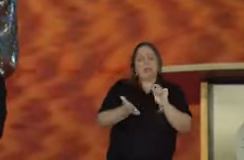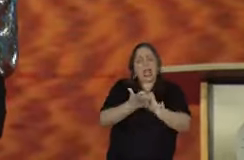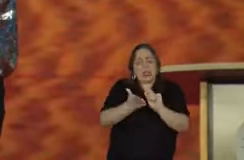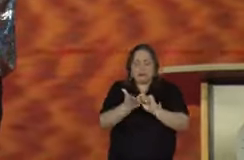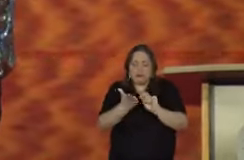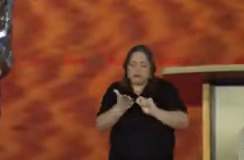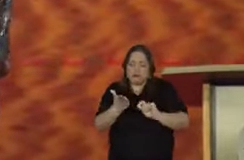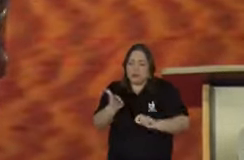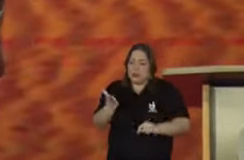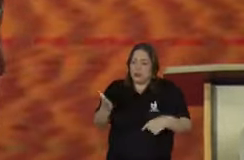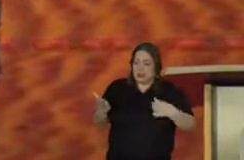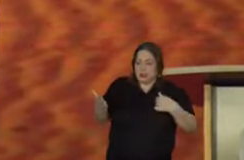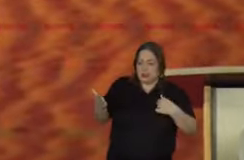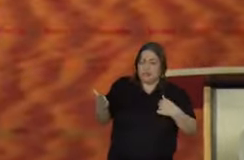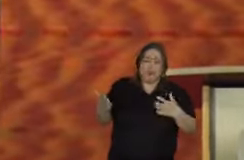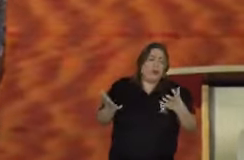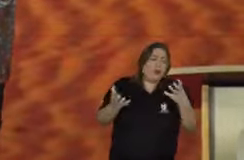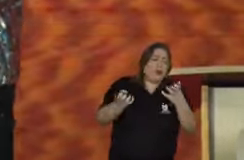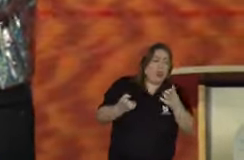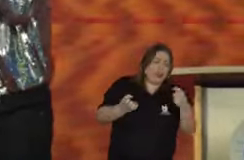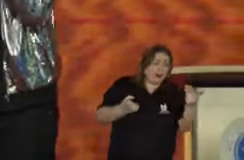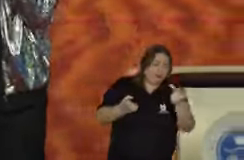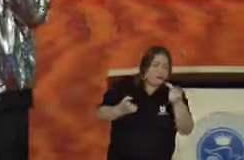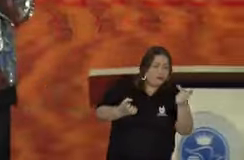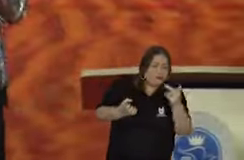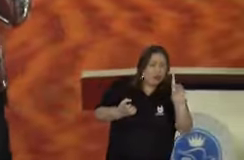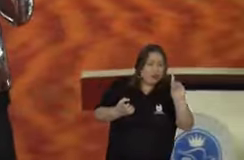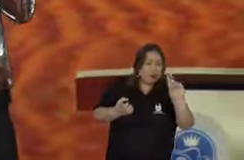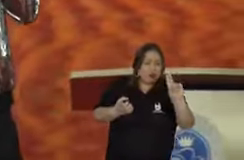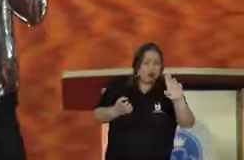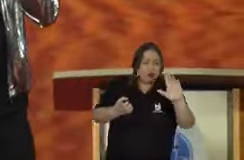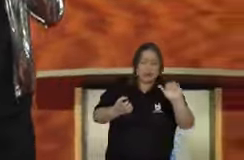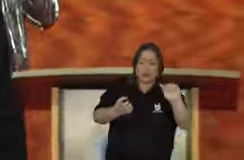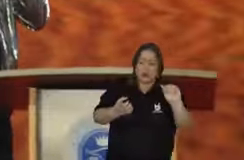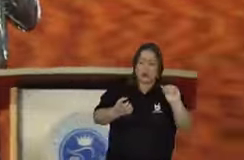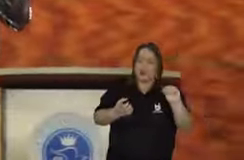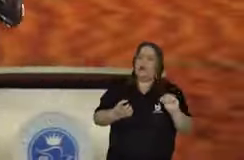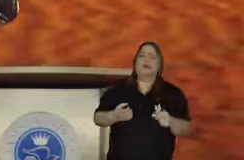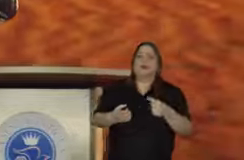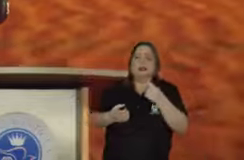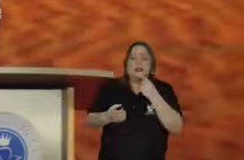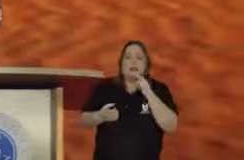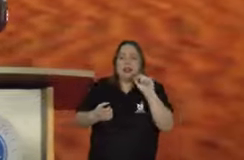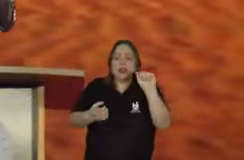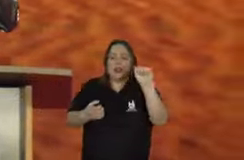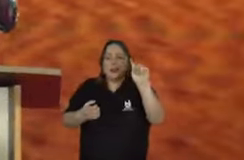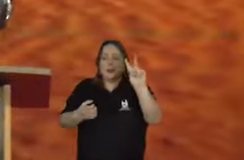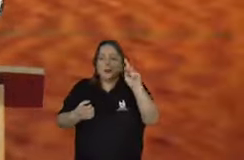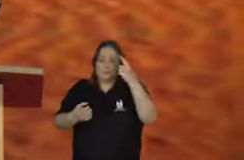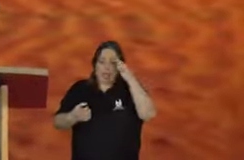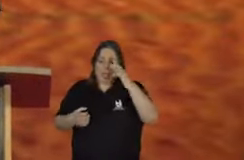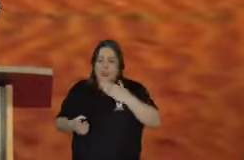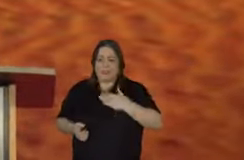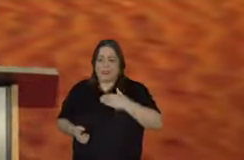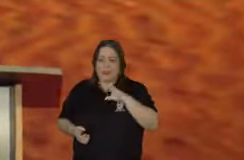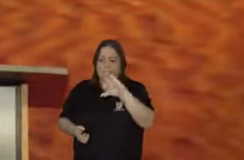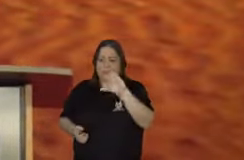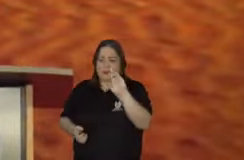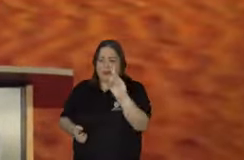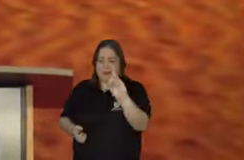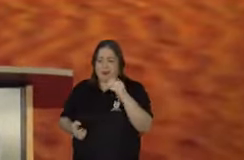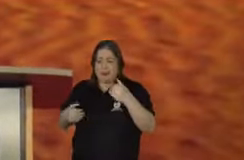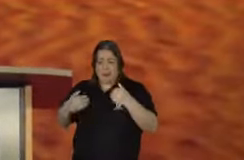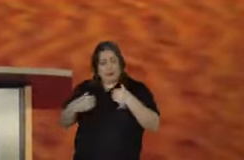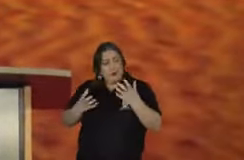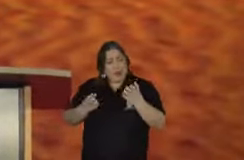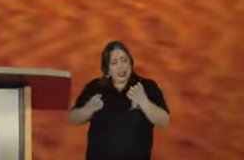alguien, pero la quiero yo cantar con él. Se la envío. Me llama para atrás y me dice: Alwin, la voy a coger para mí, para mi disco. Y yo dije: espérate, es que la quiero yo cantar